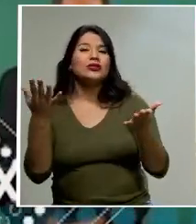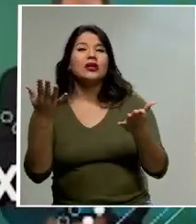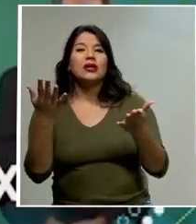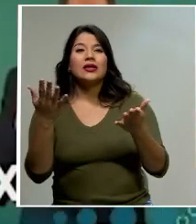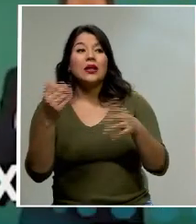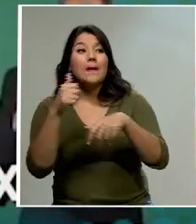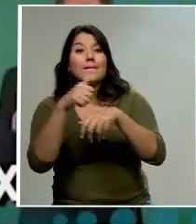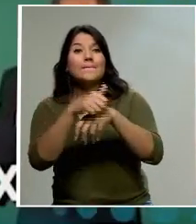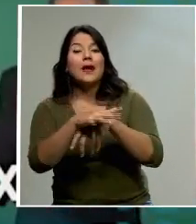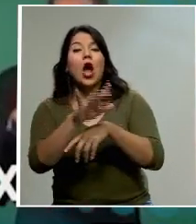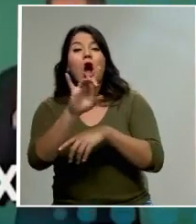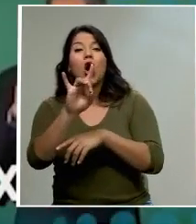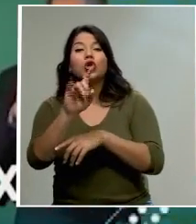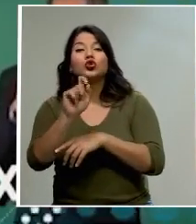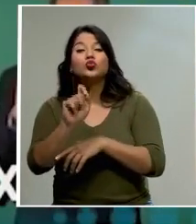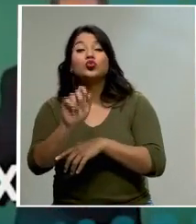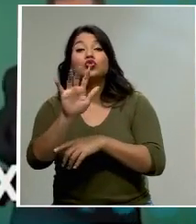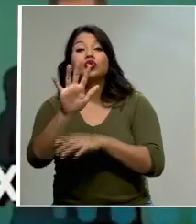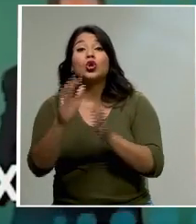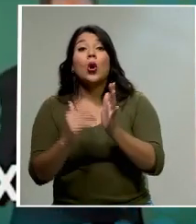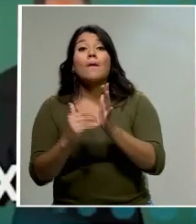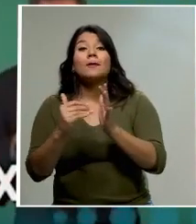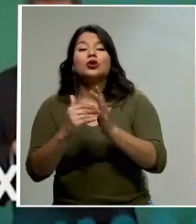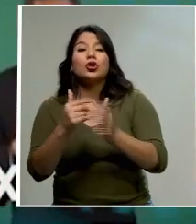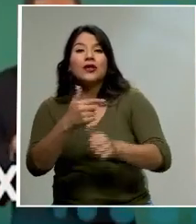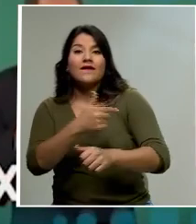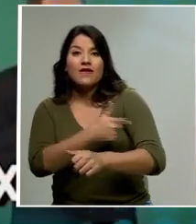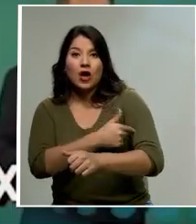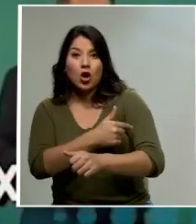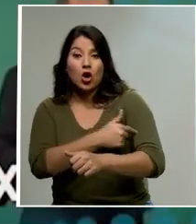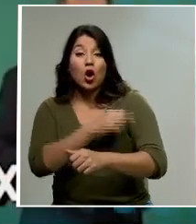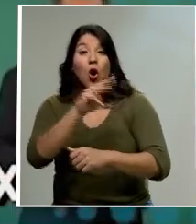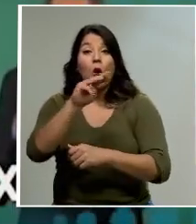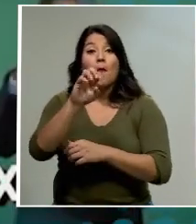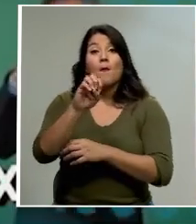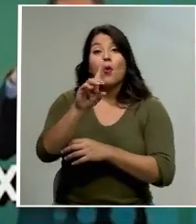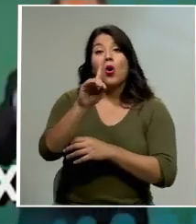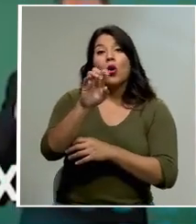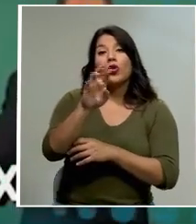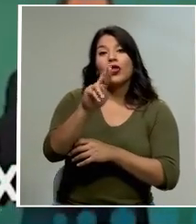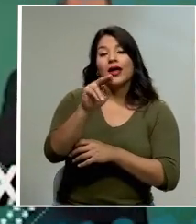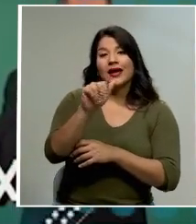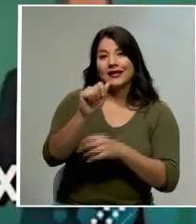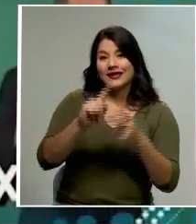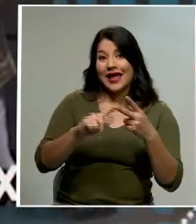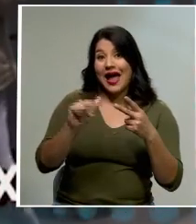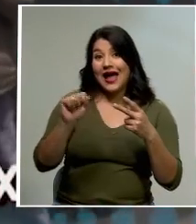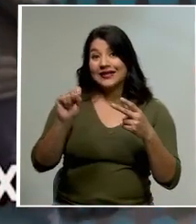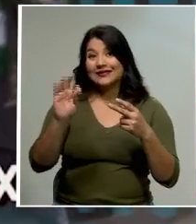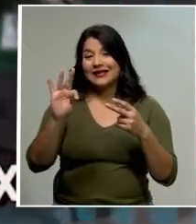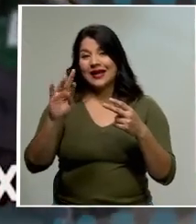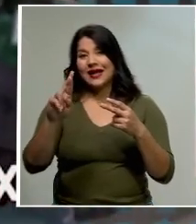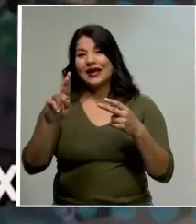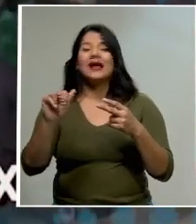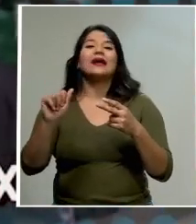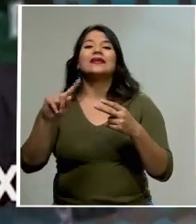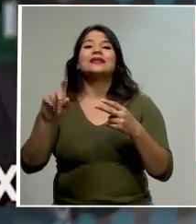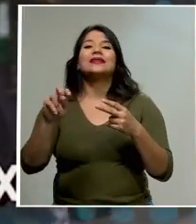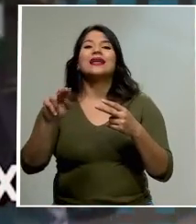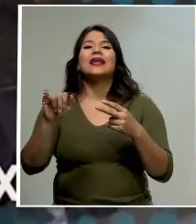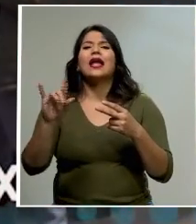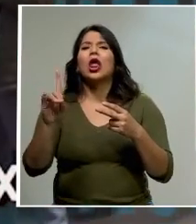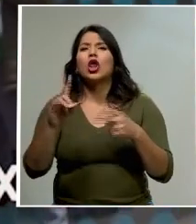de 8.5 millones de vacunas de Moderna y AstraZeneca a su vecino del sur, México.